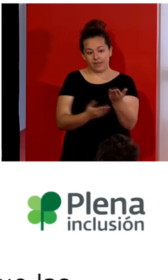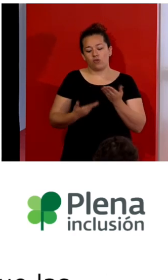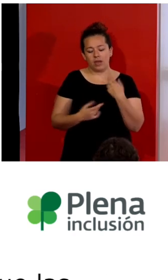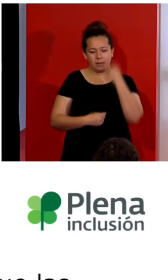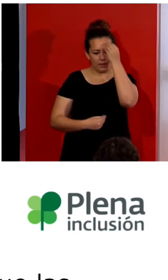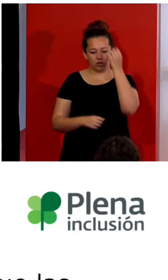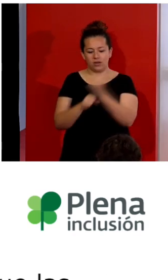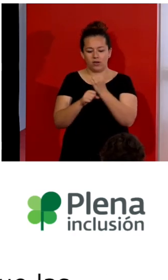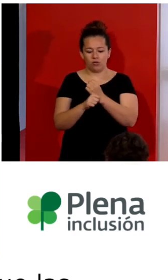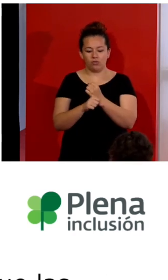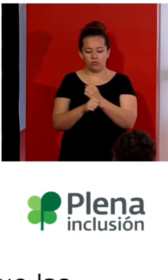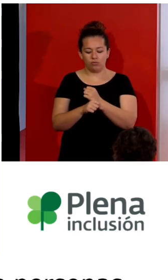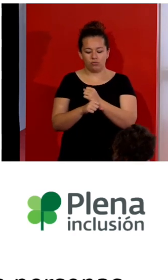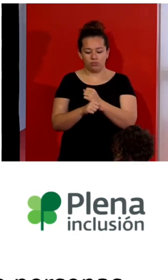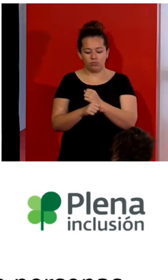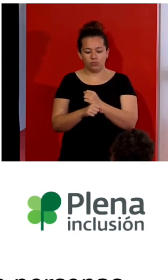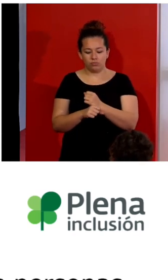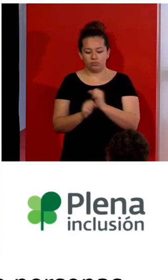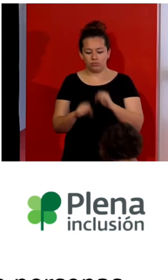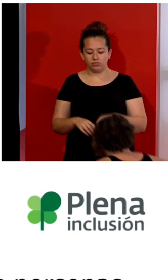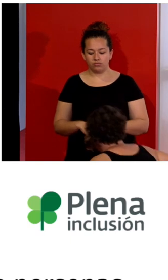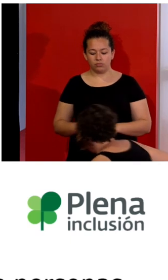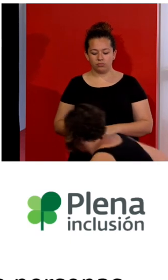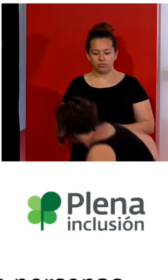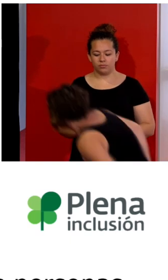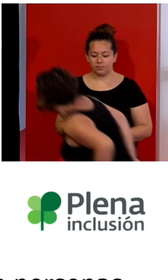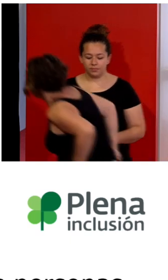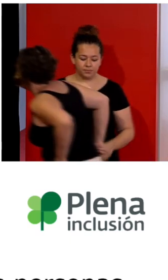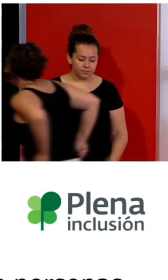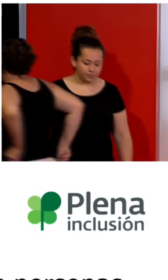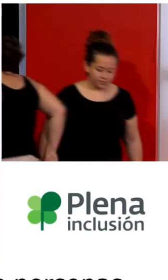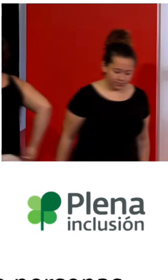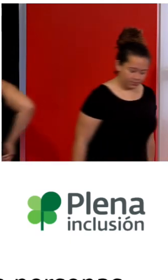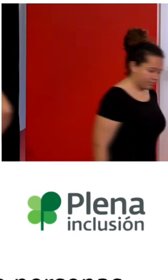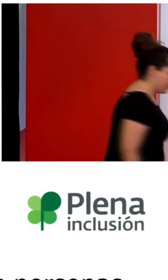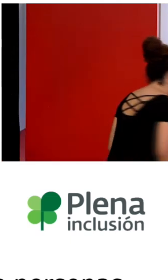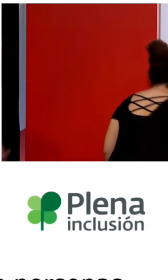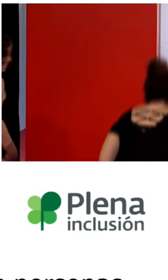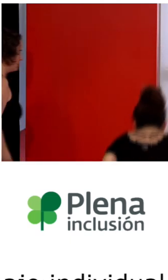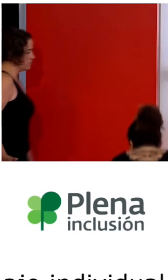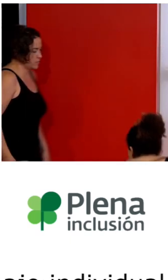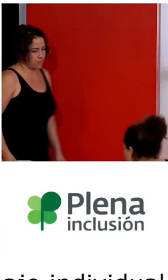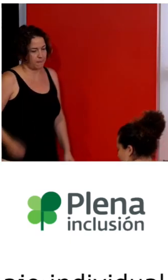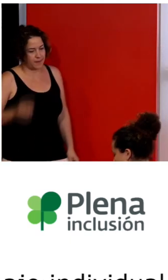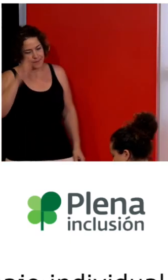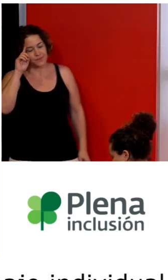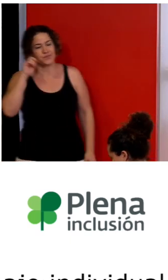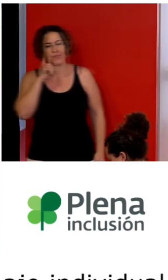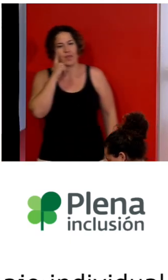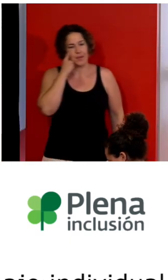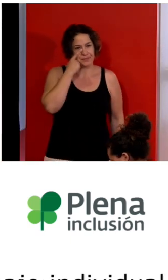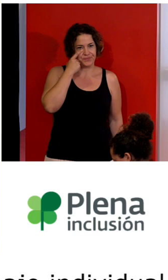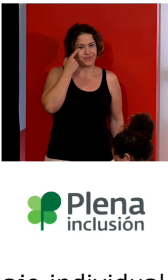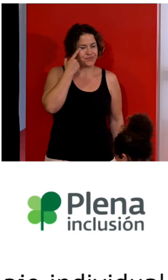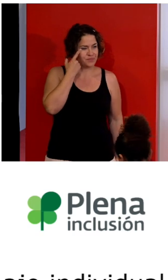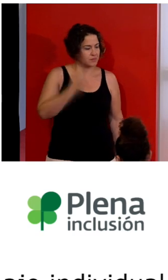individual, sino un trabajo colectivo, deben ser más proactivos y deben tratar de influir más en la administración para que los procesos se lleven a cabo de